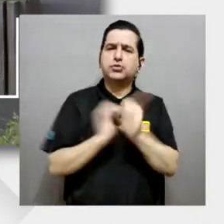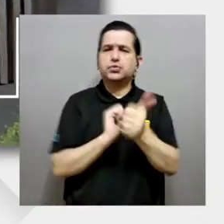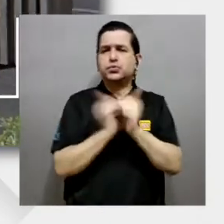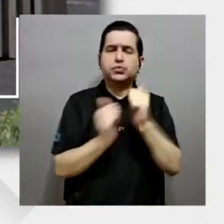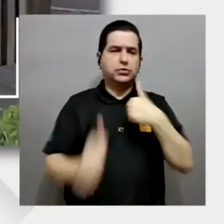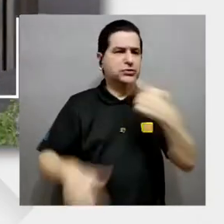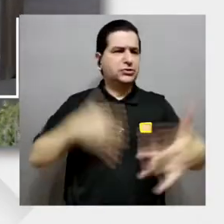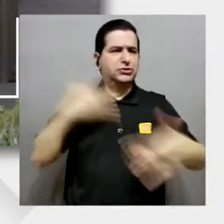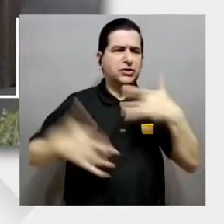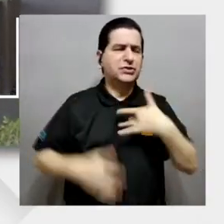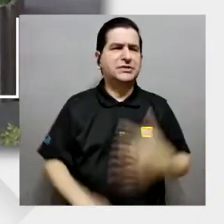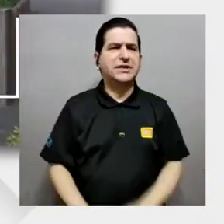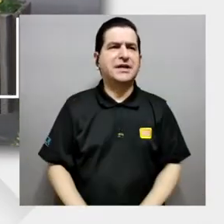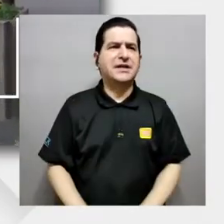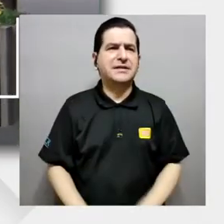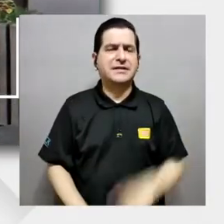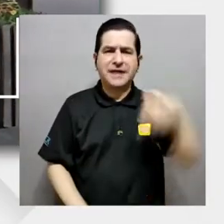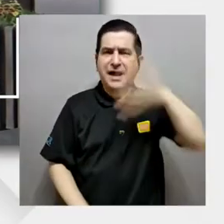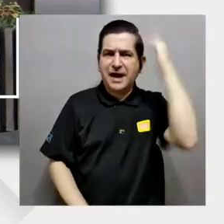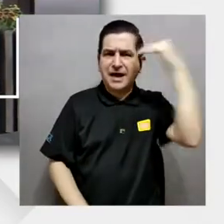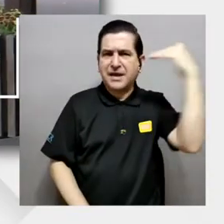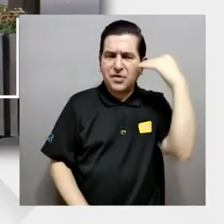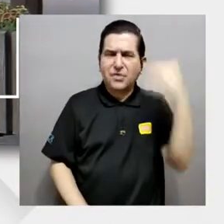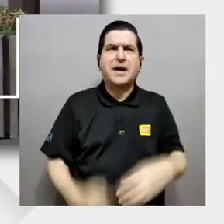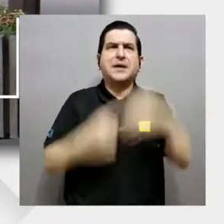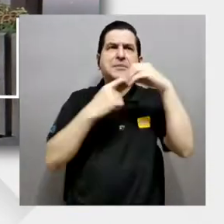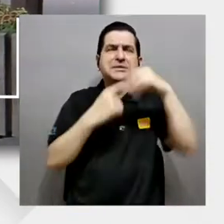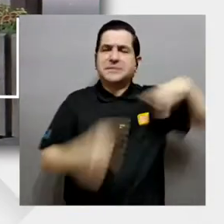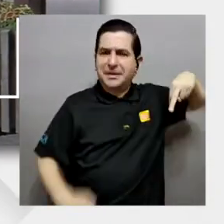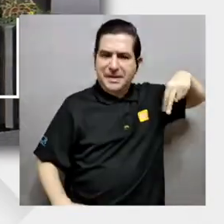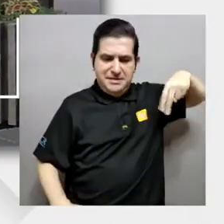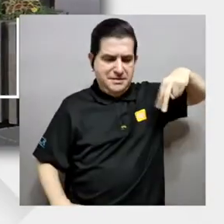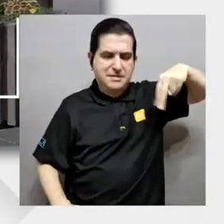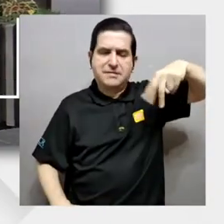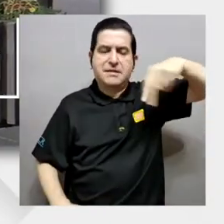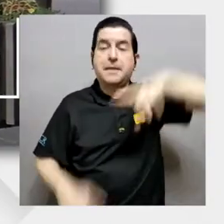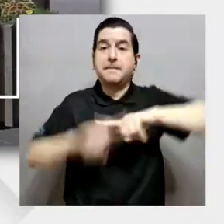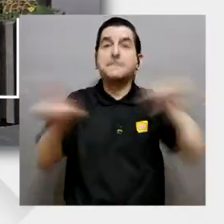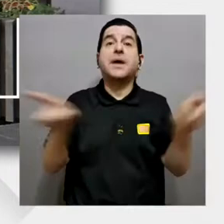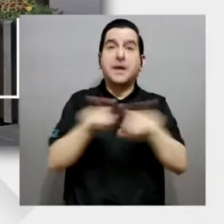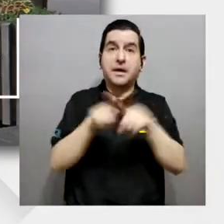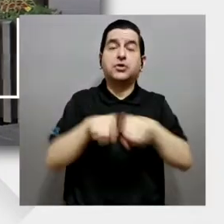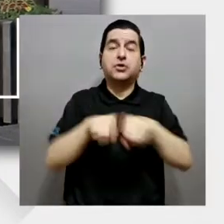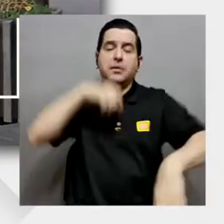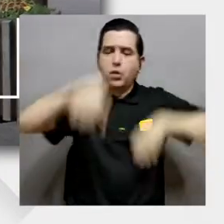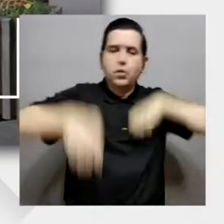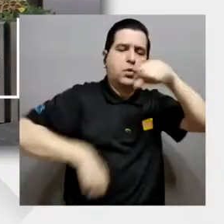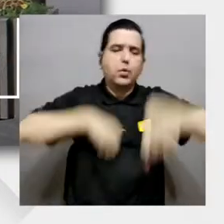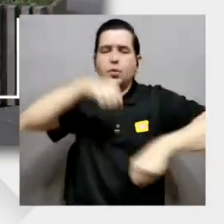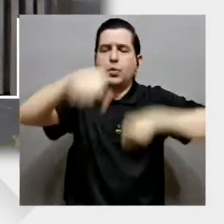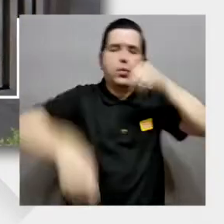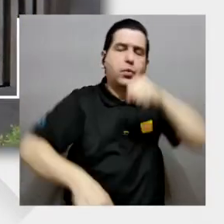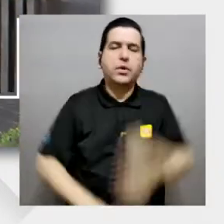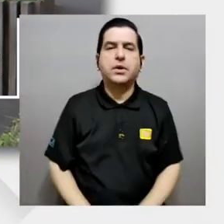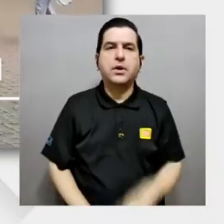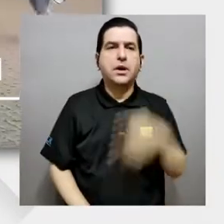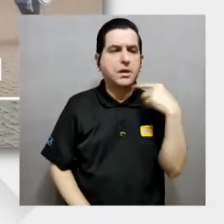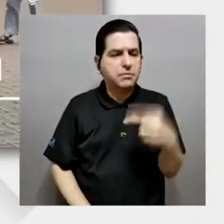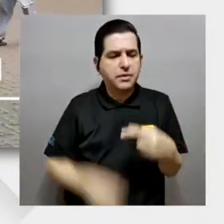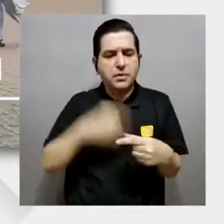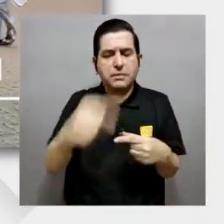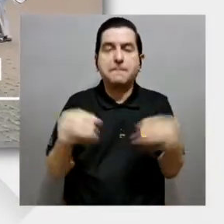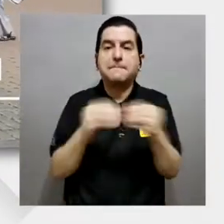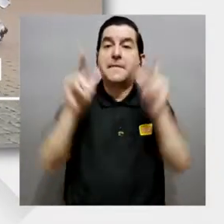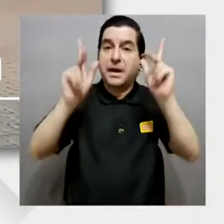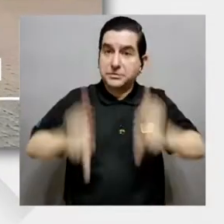ejercicio. Yo siento que el ejercicio principal aquí en Corea es caminar, pero también andan mucho en bicicleta y poco